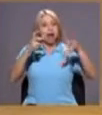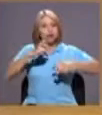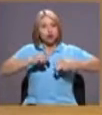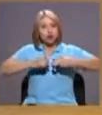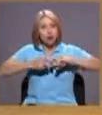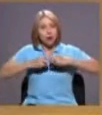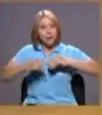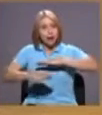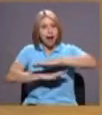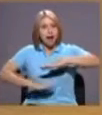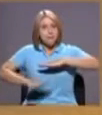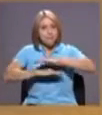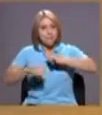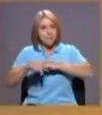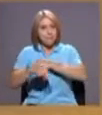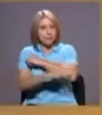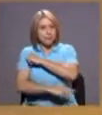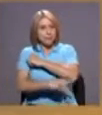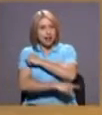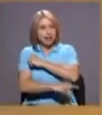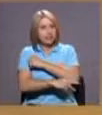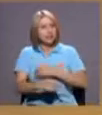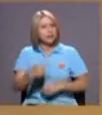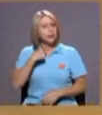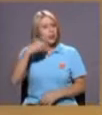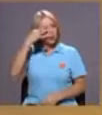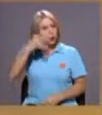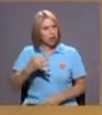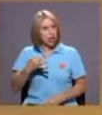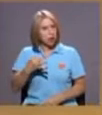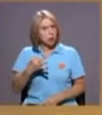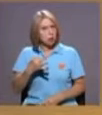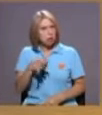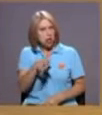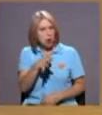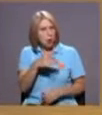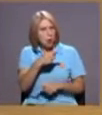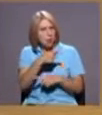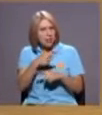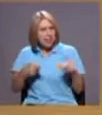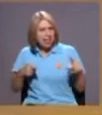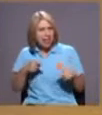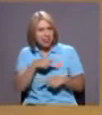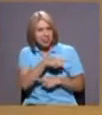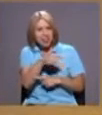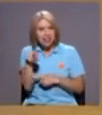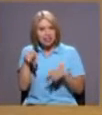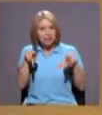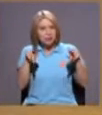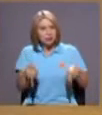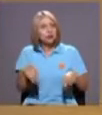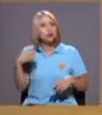país, y creo que como la mitad de esos saben